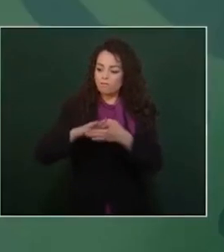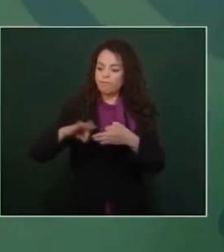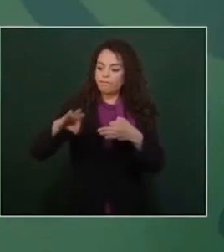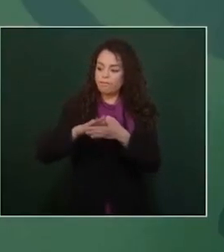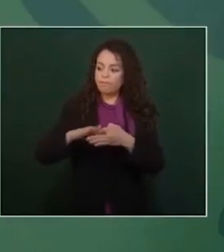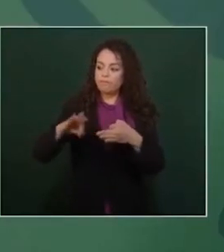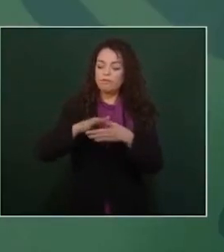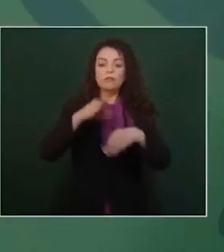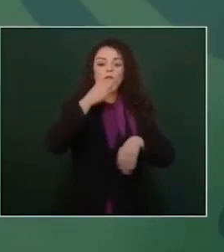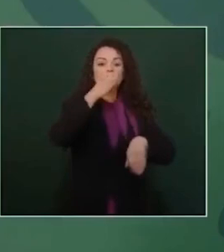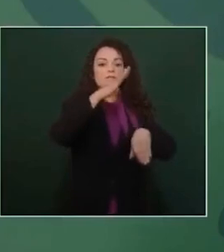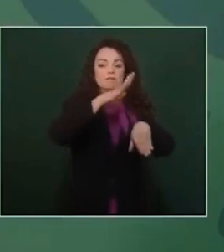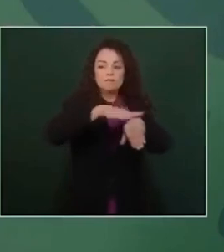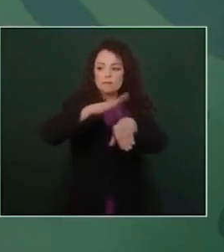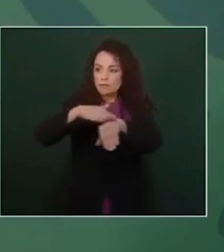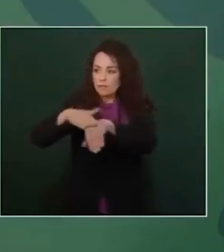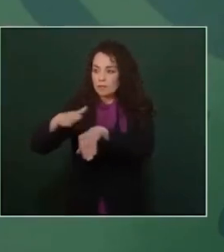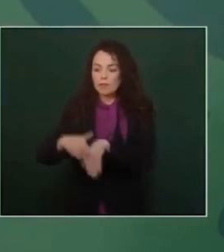informando.